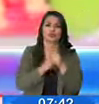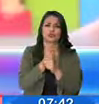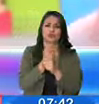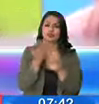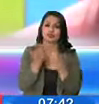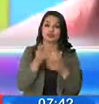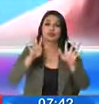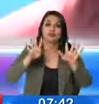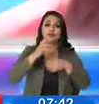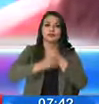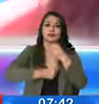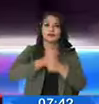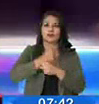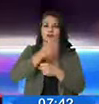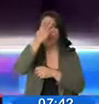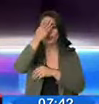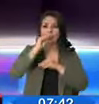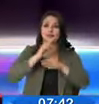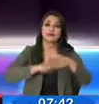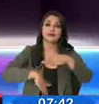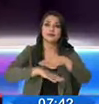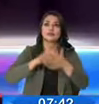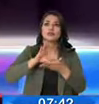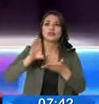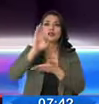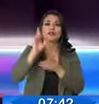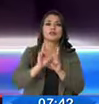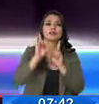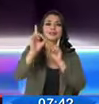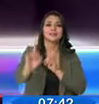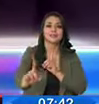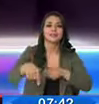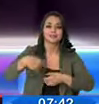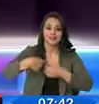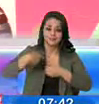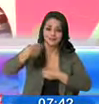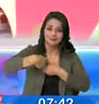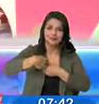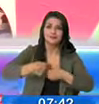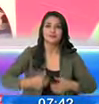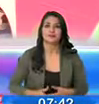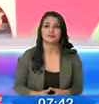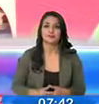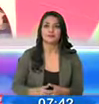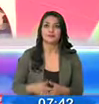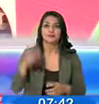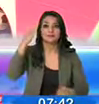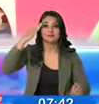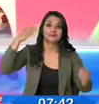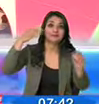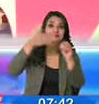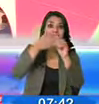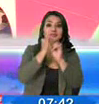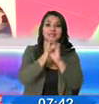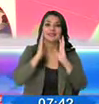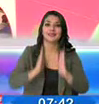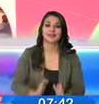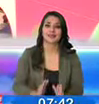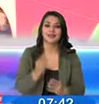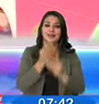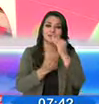el 9.º año de educación básica en un colegio a distancia de la capital de la República. Mi meta, que es ser ingeniera en